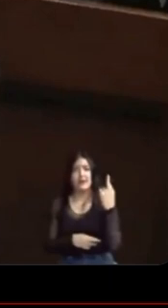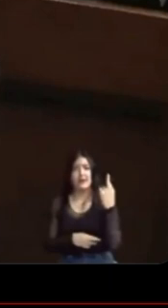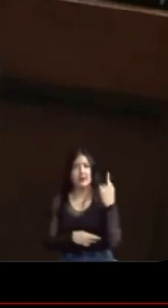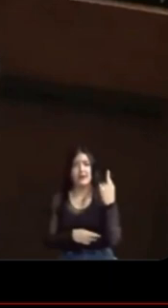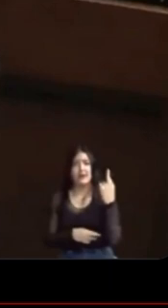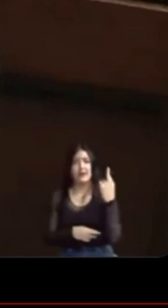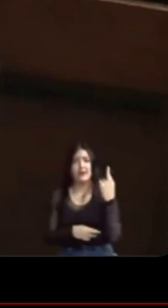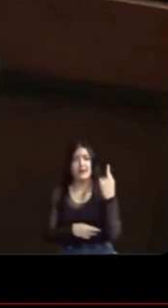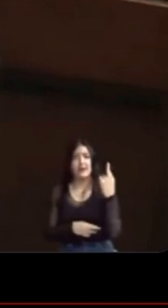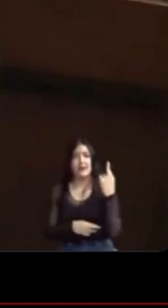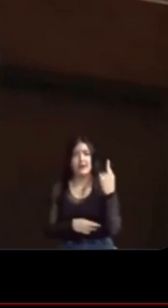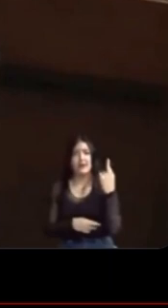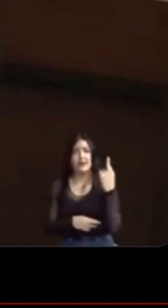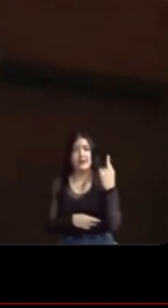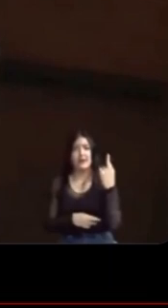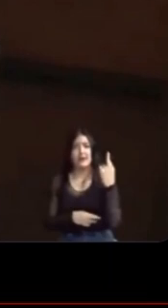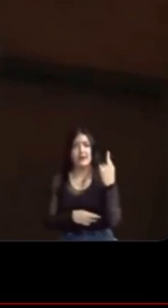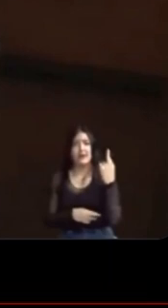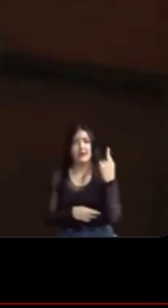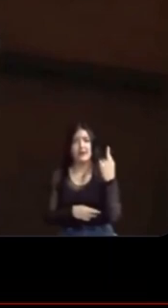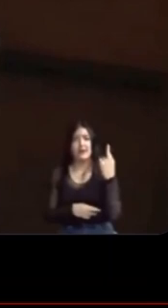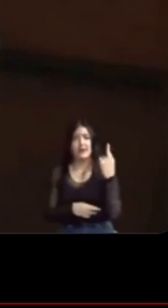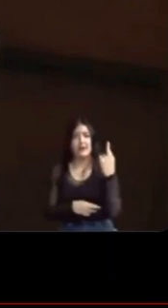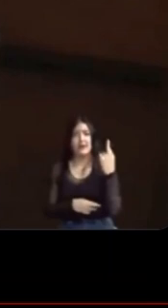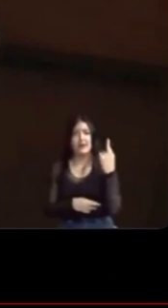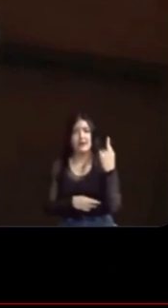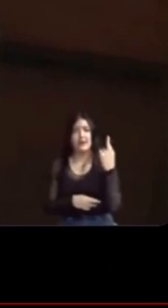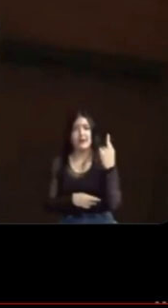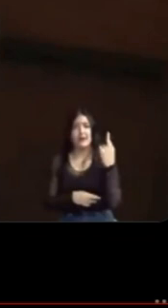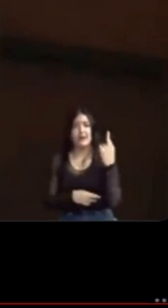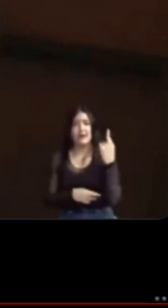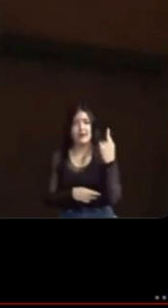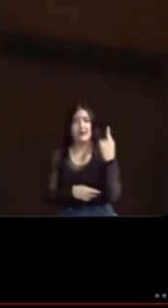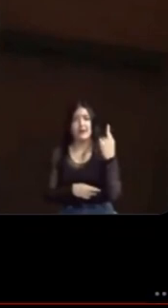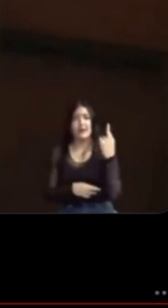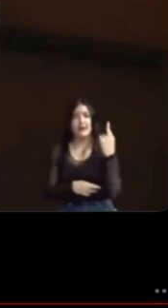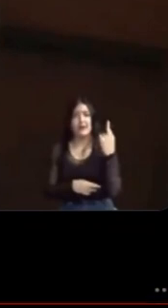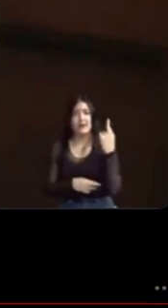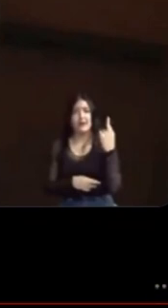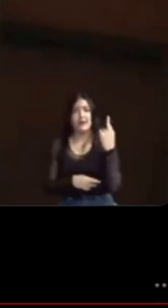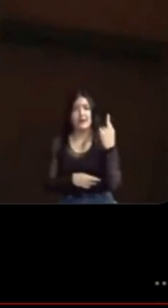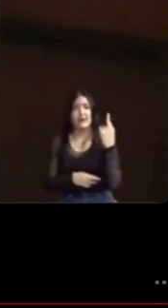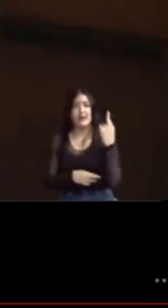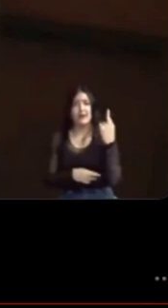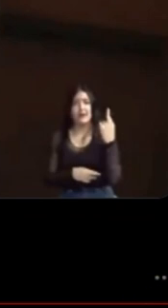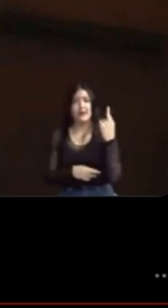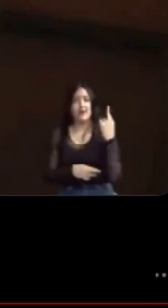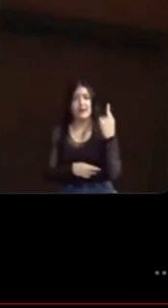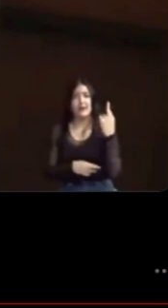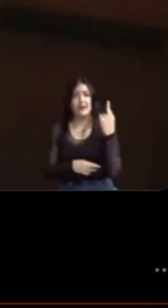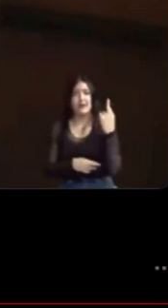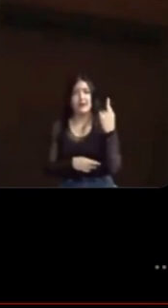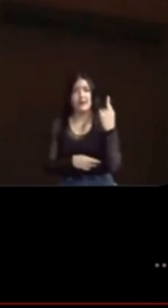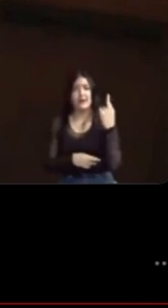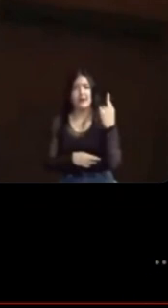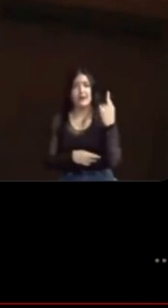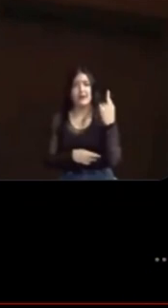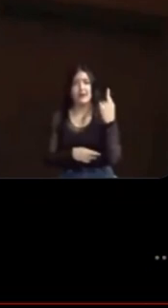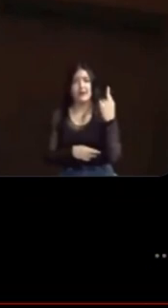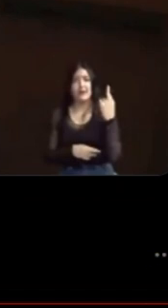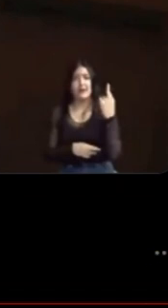solo profundiza la violencia y crea un clima de impunidad que nosotros en carne propia, los colombianos,